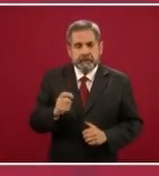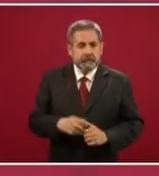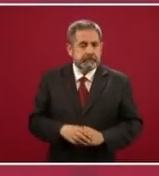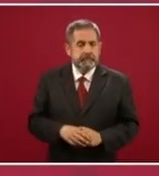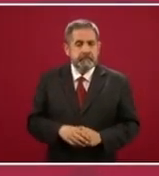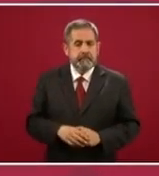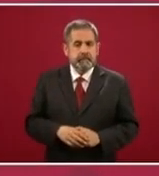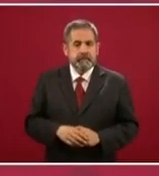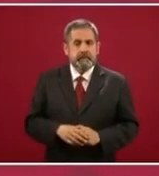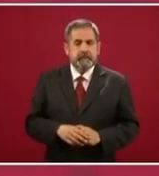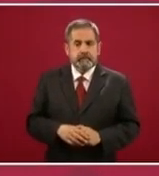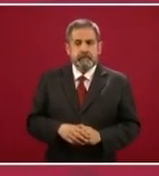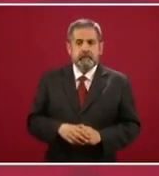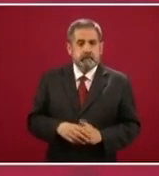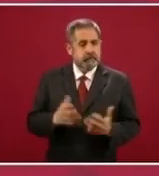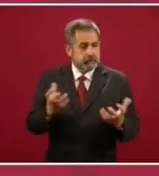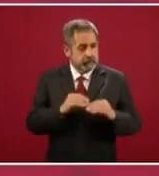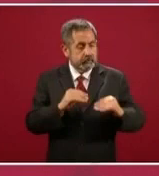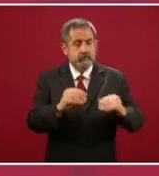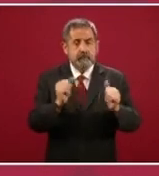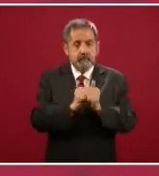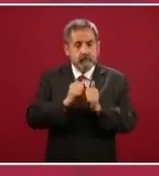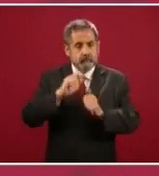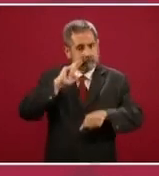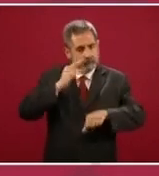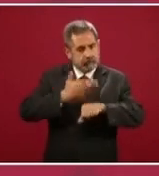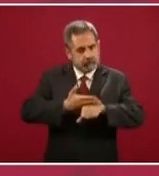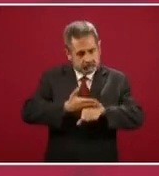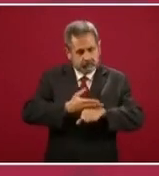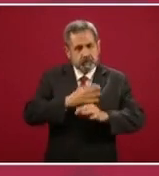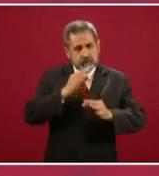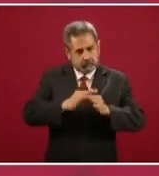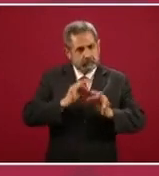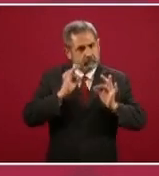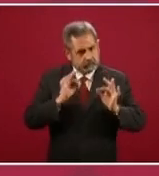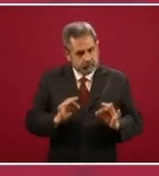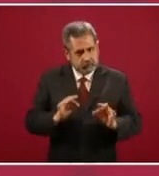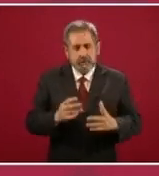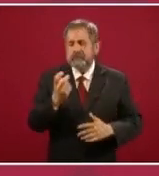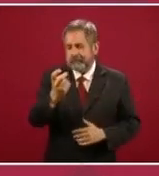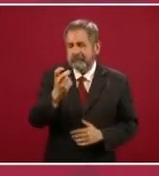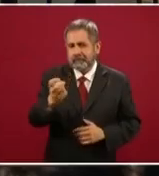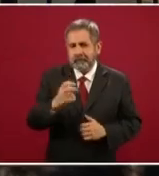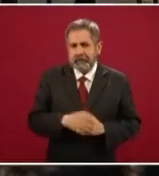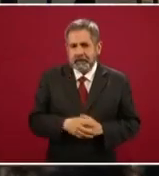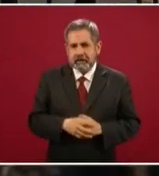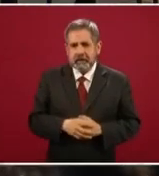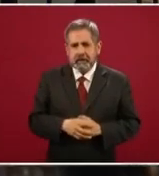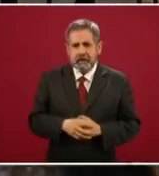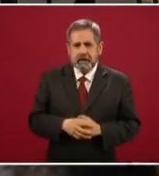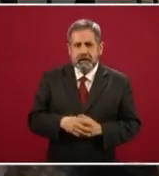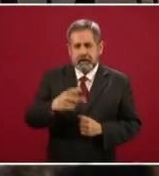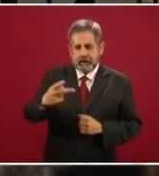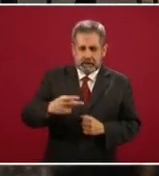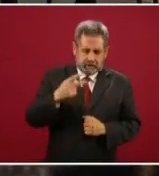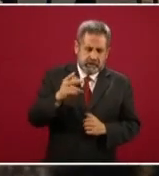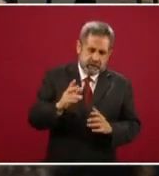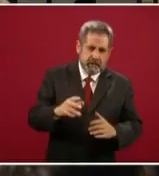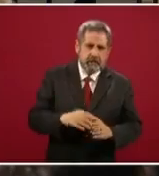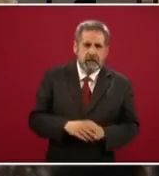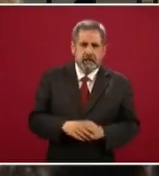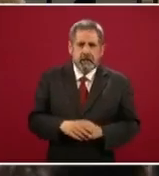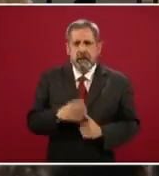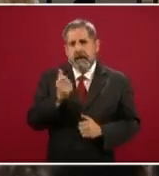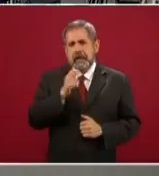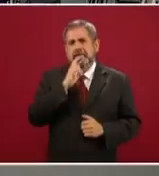que actúen responsablemente. Esa es una de tus preguntas y